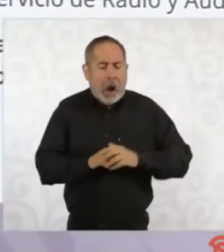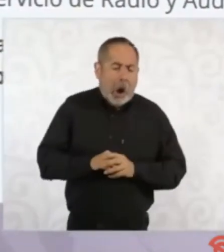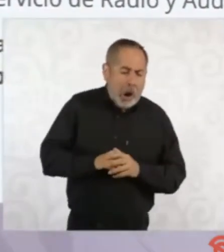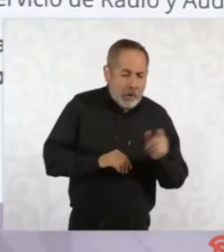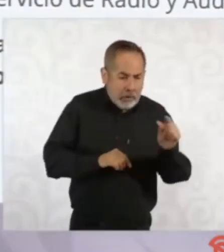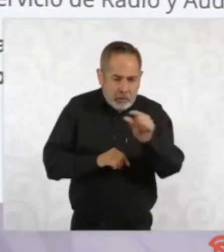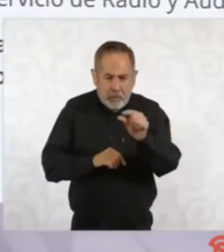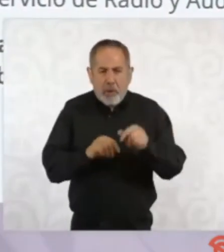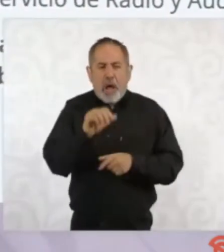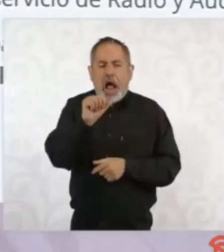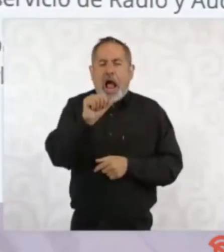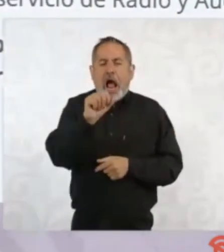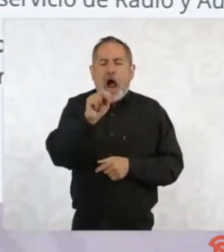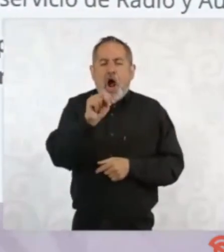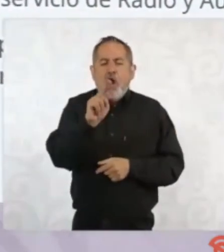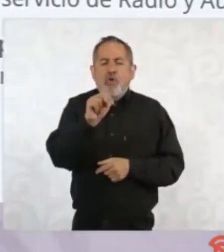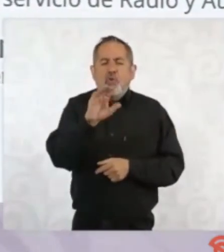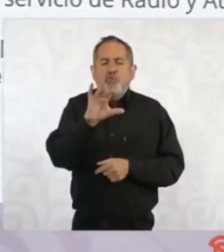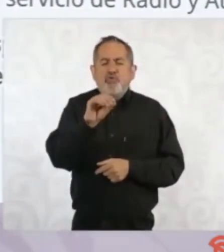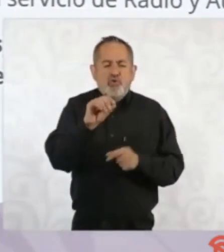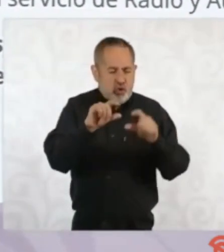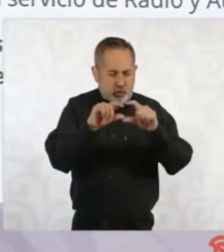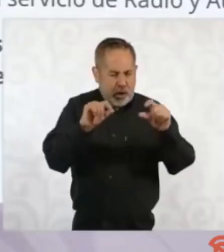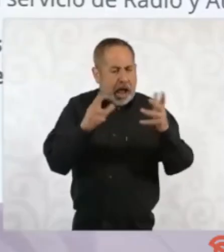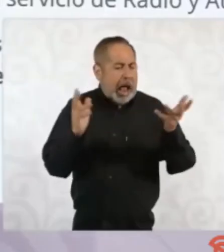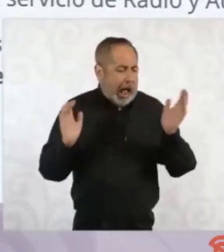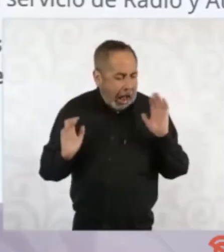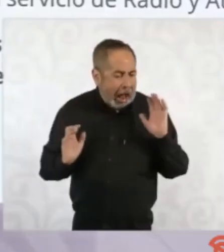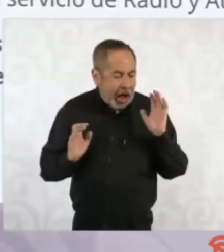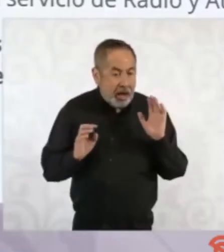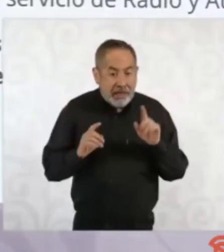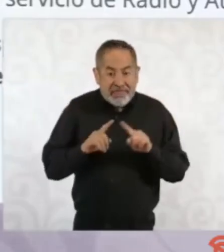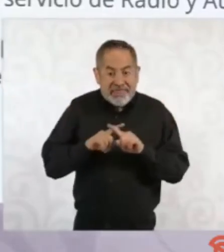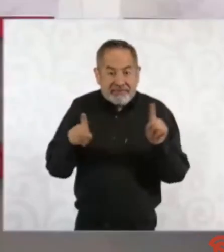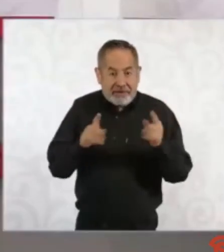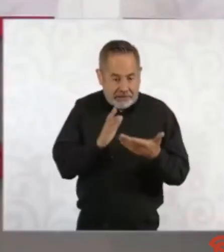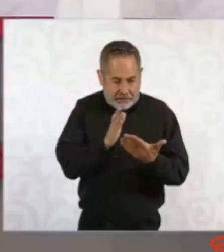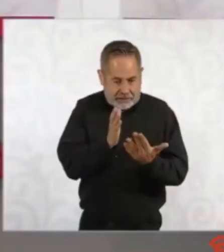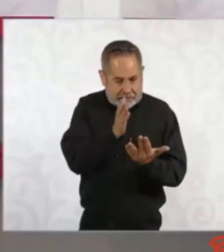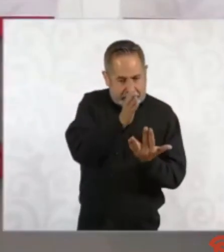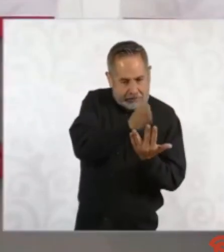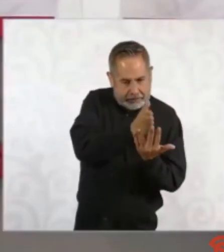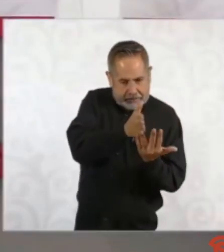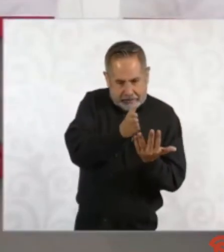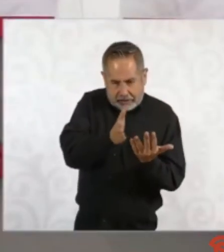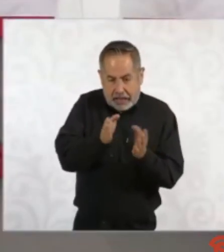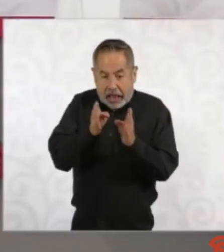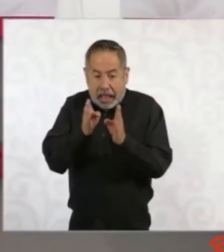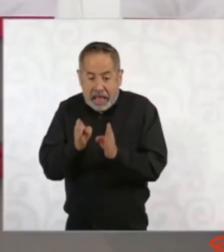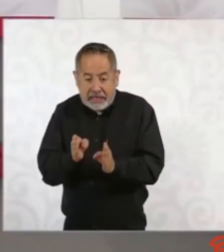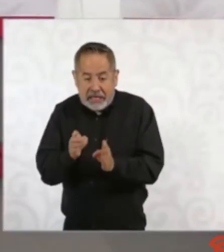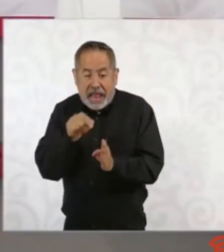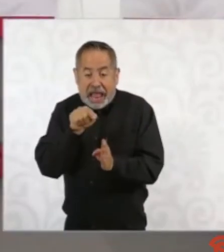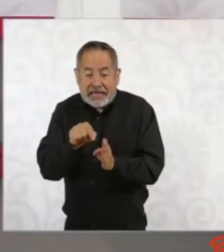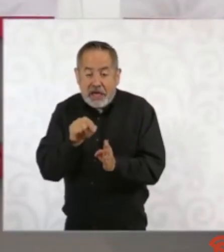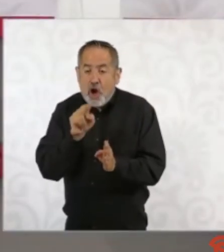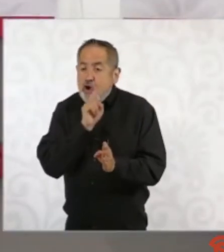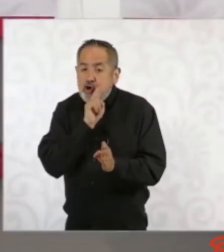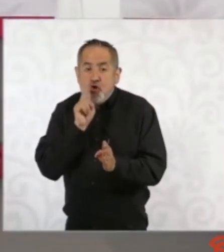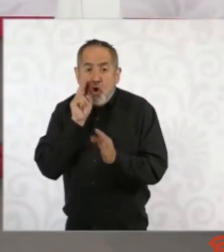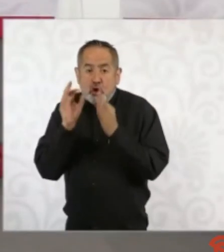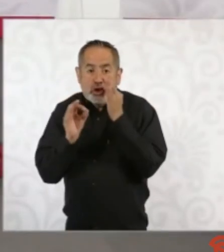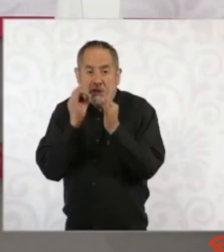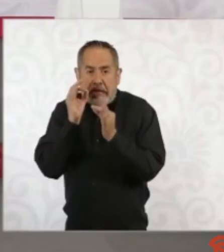No llevan esos anuncios al cuerpo de las noticias, precisamente para no tratar de engañar al que está